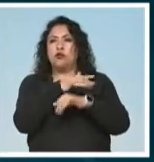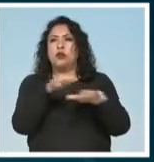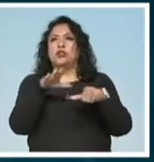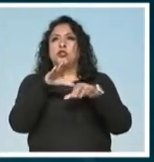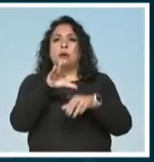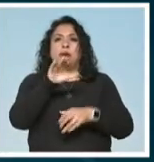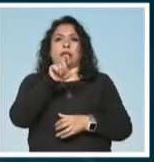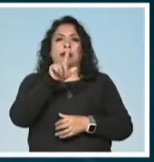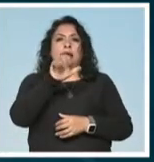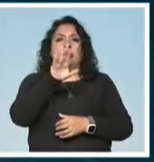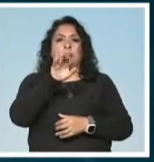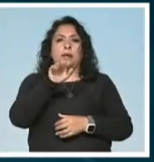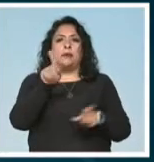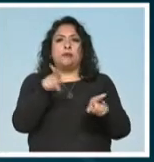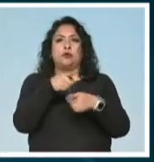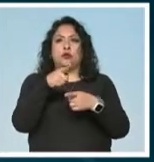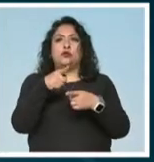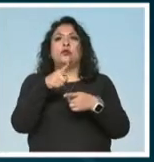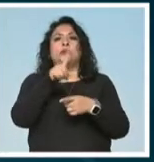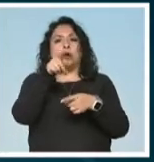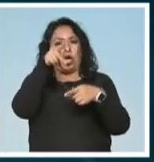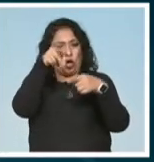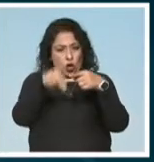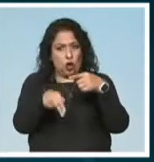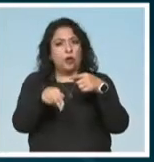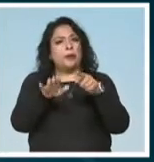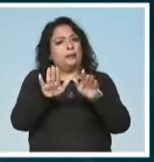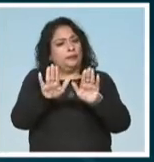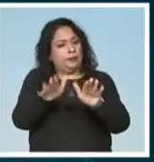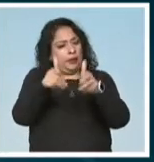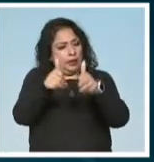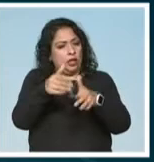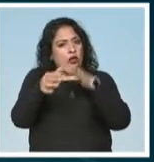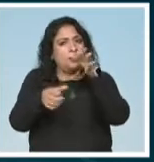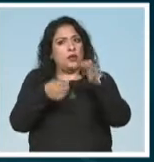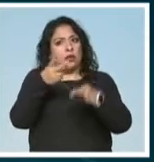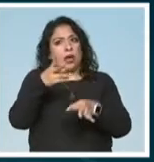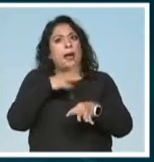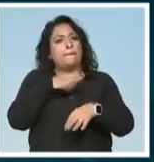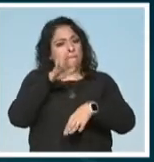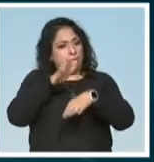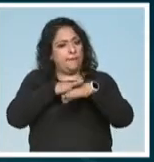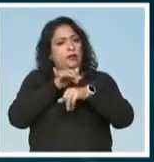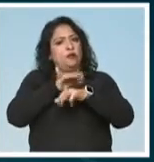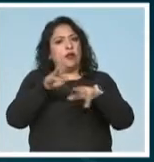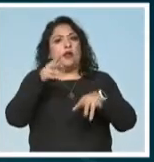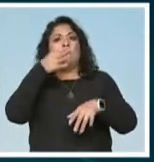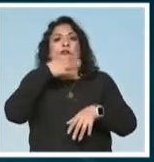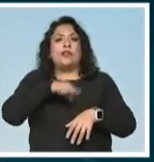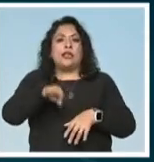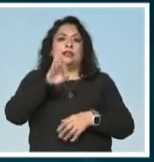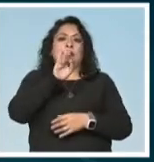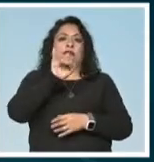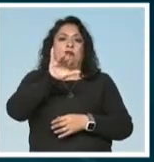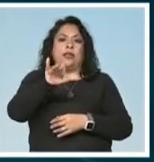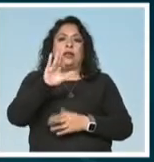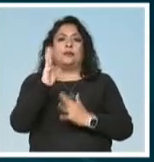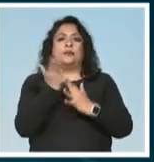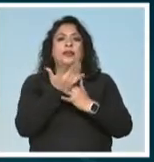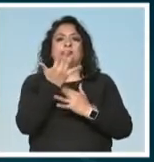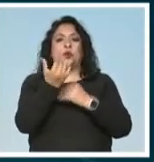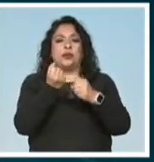Calibé Music Man. Hacemos un corte, pero permanezca en Noticias 22 que hay mucho más de esta fiesta cervantina de medio